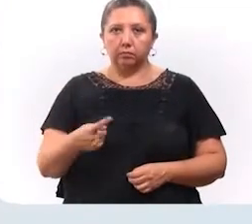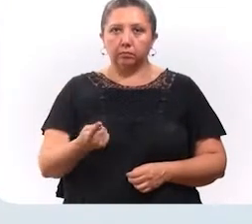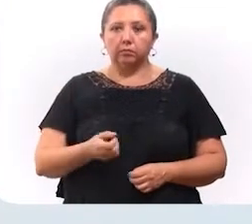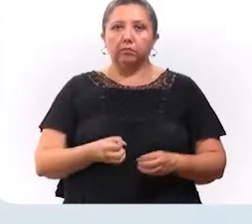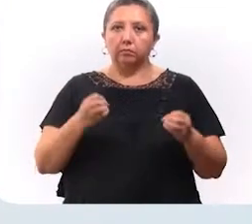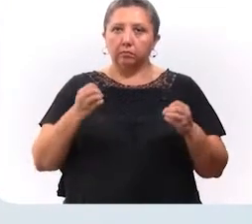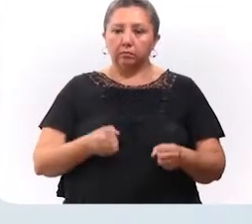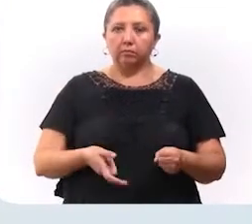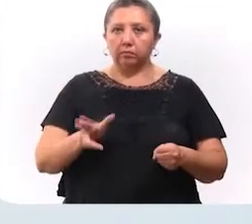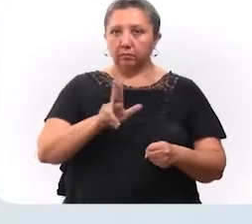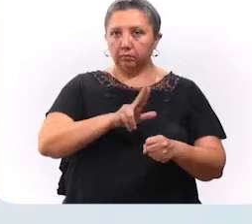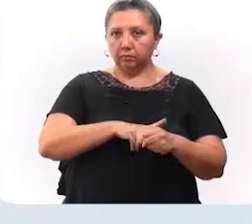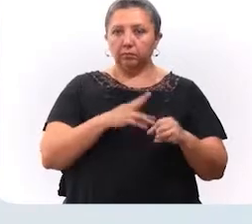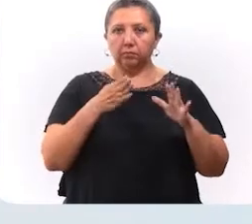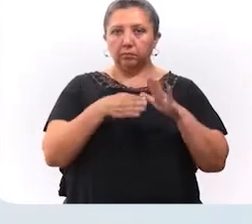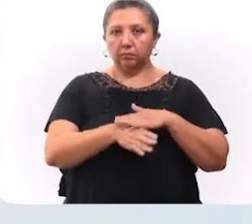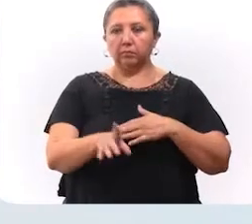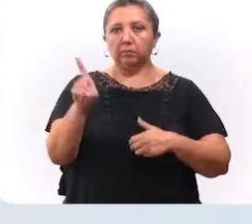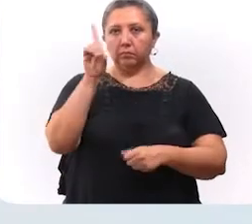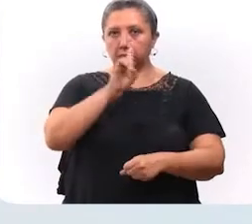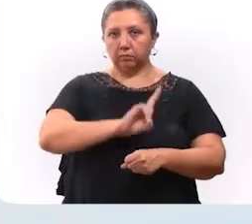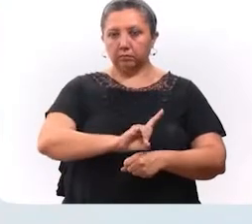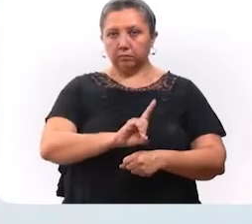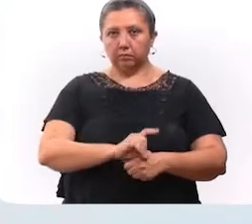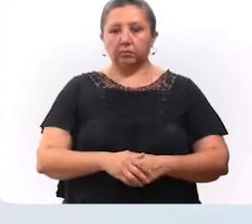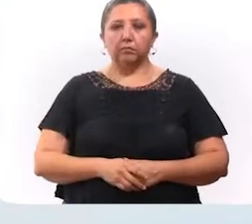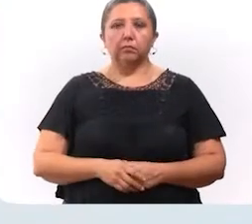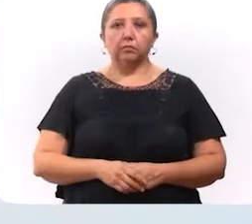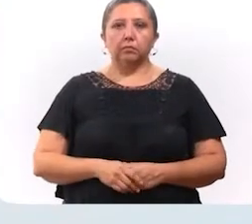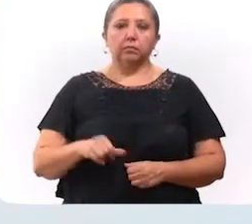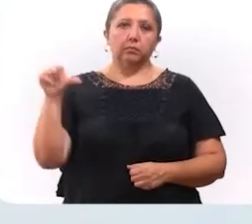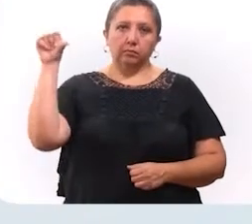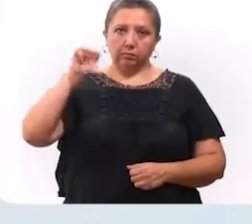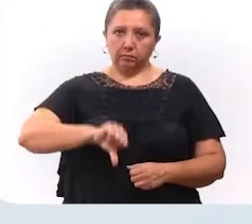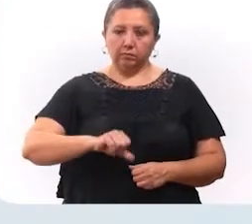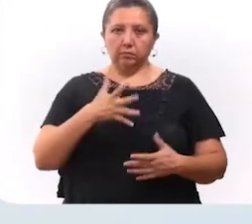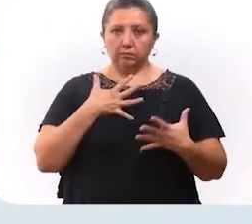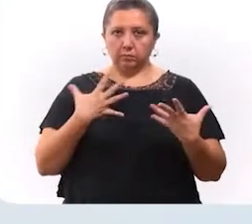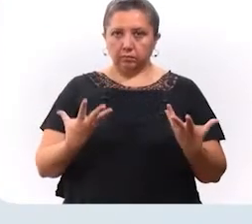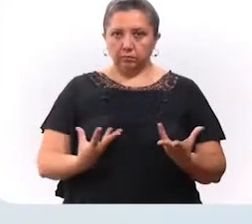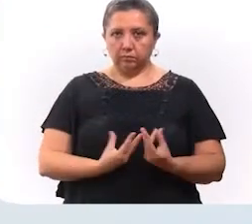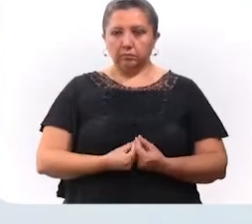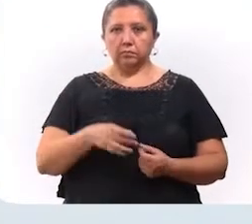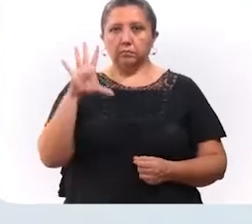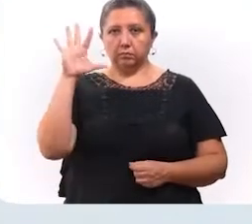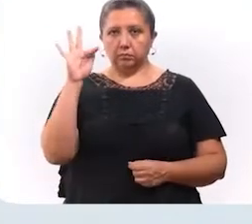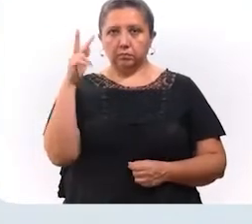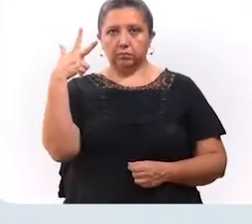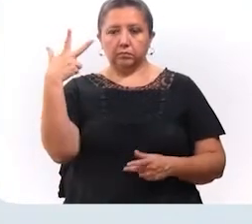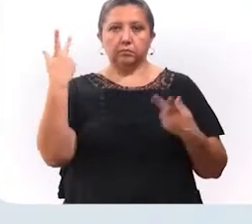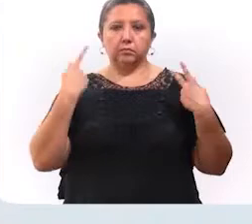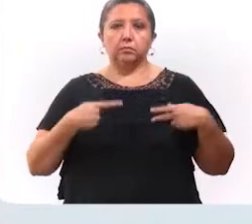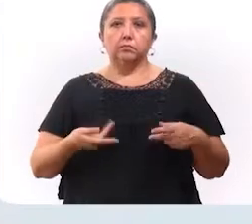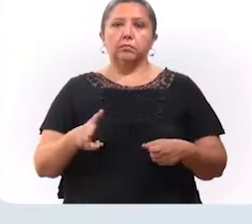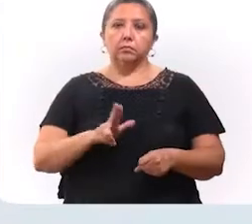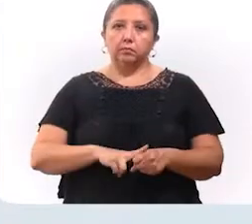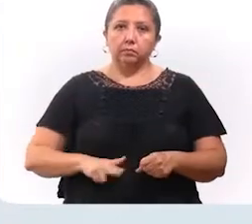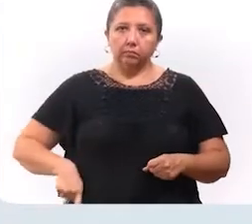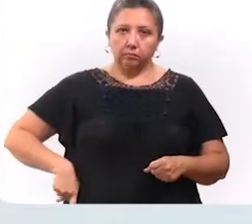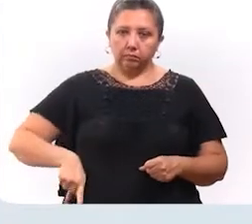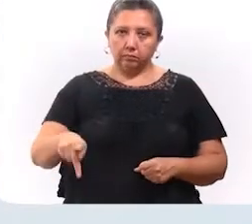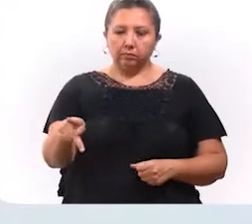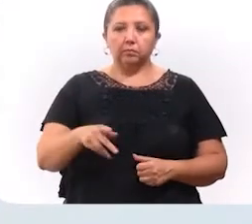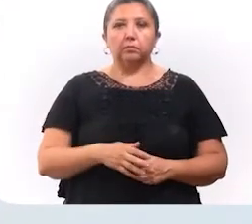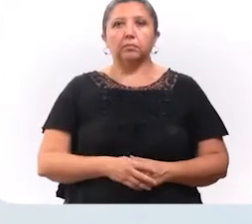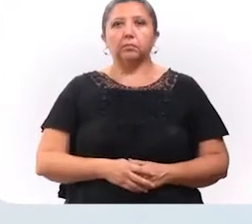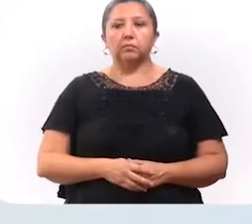importantes son la ocupación hospitalaria y los ingresos diarios. El día de hoy tenemos 48 pacientes en